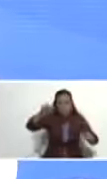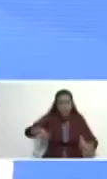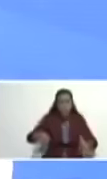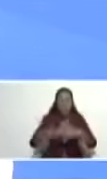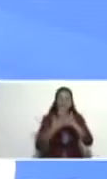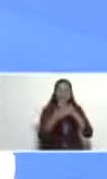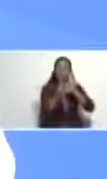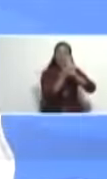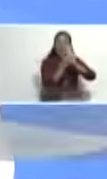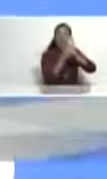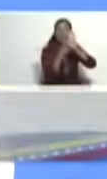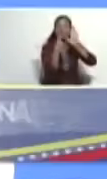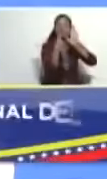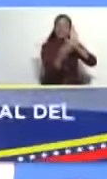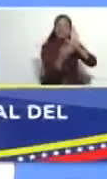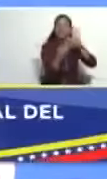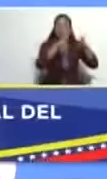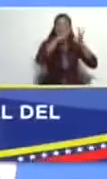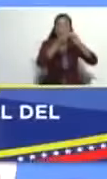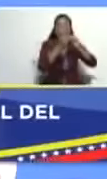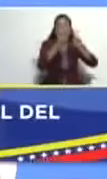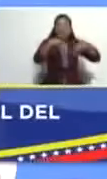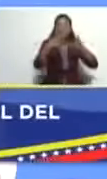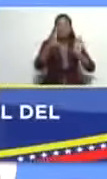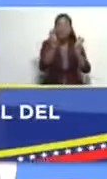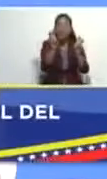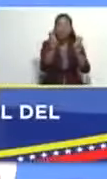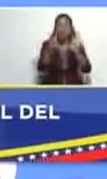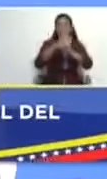Esta ley establece un conjunto de nuevos derechos.